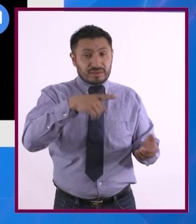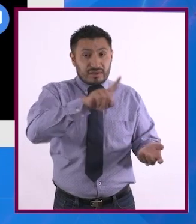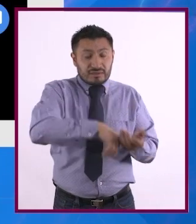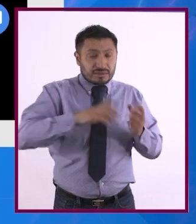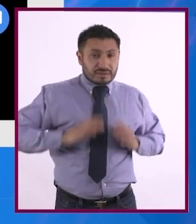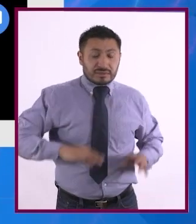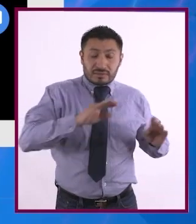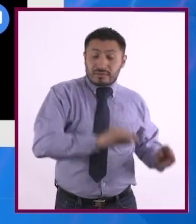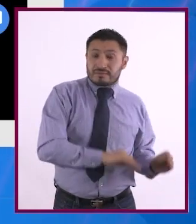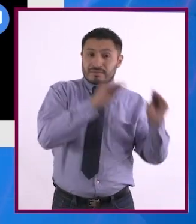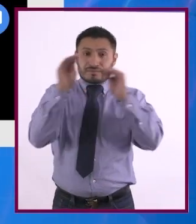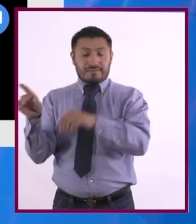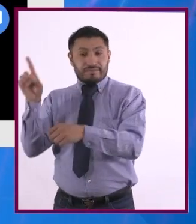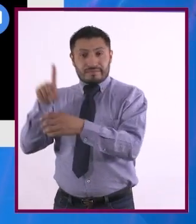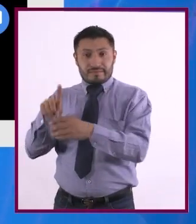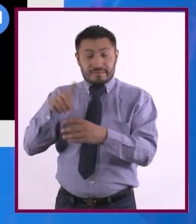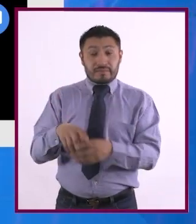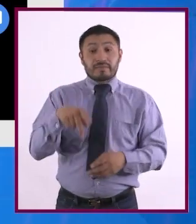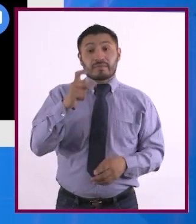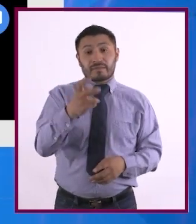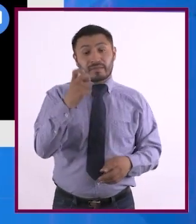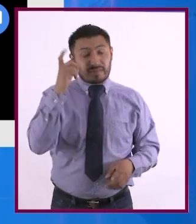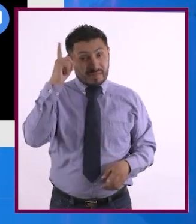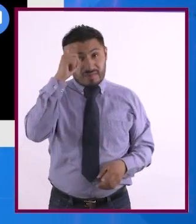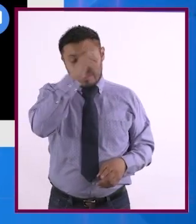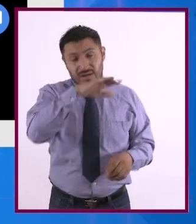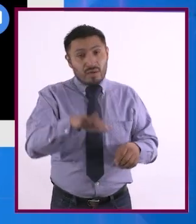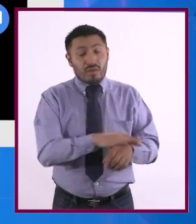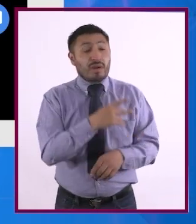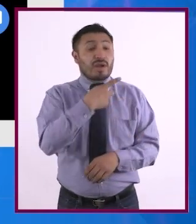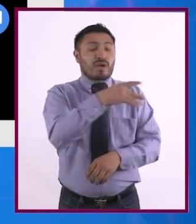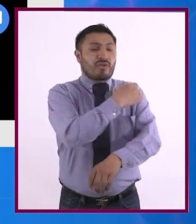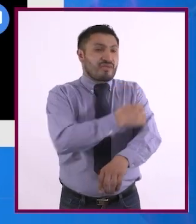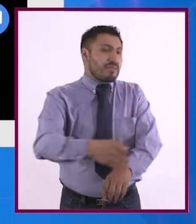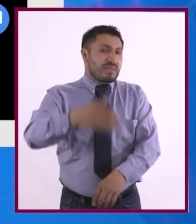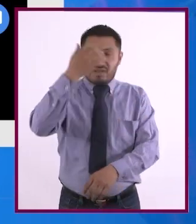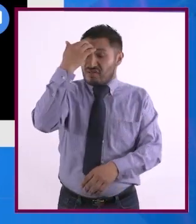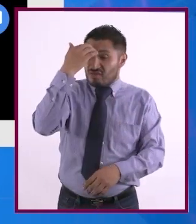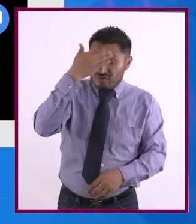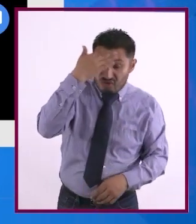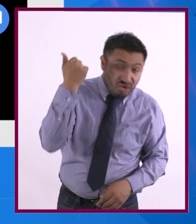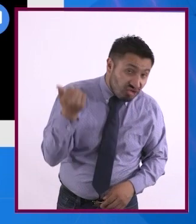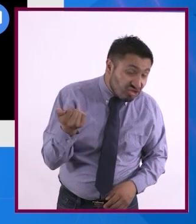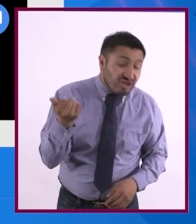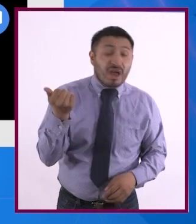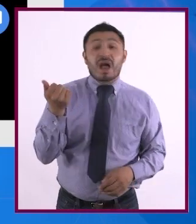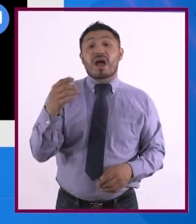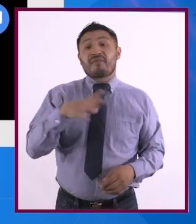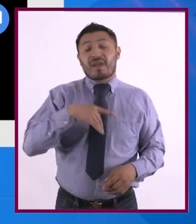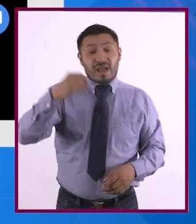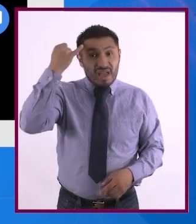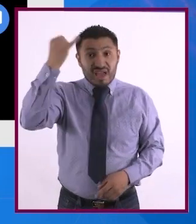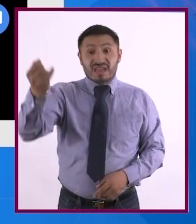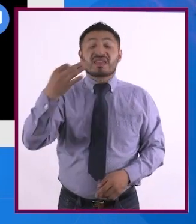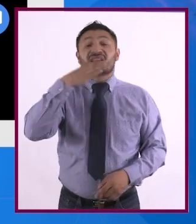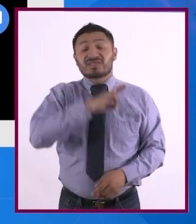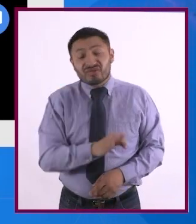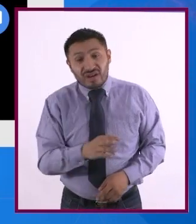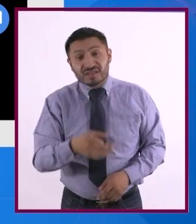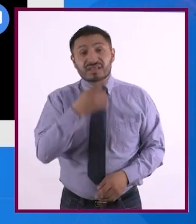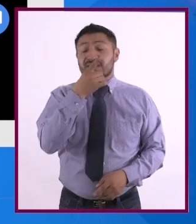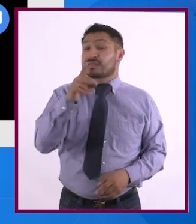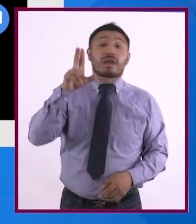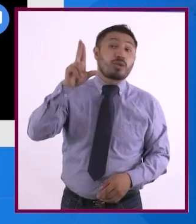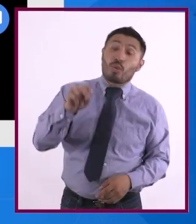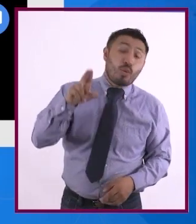donde muchas veces nos topamos con pared porque los familiares no están informados, porque existen muchos tabús al respecto y niegan